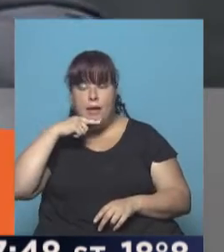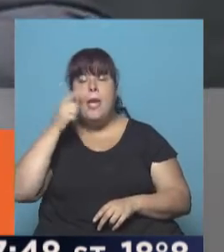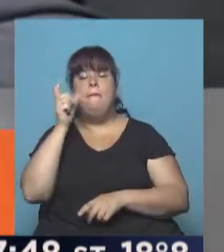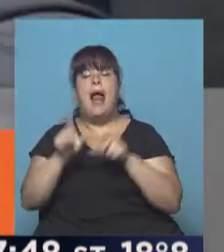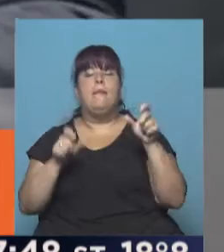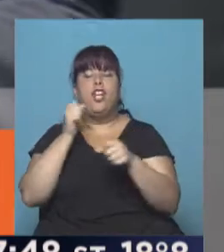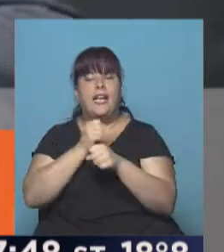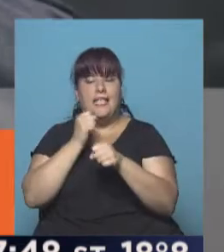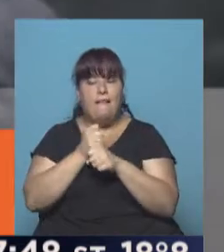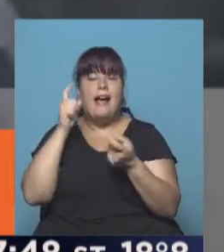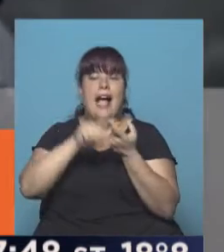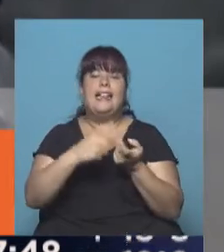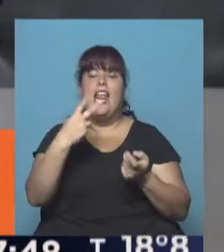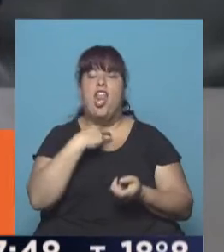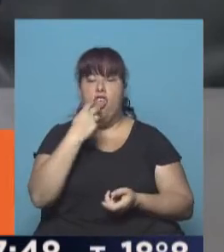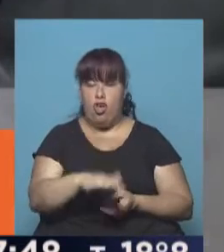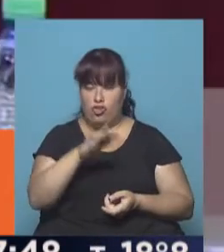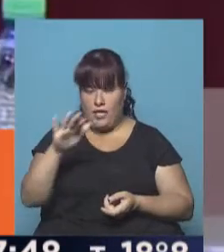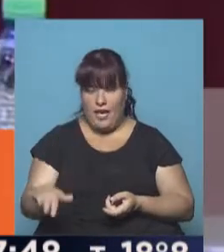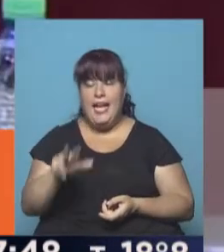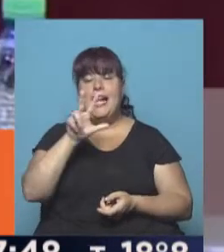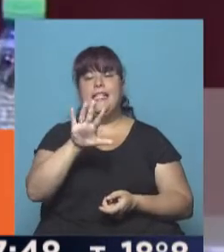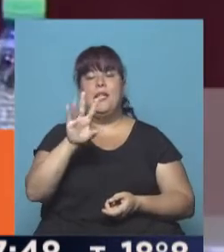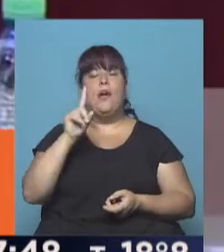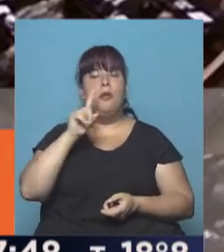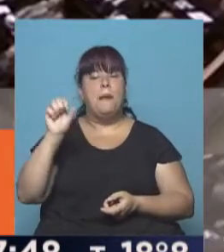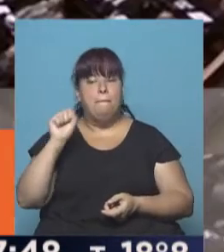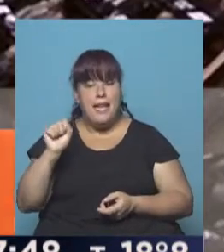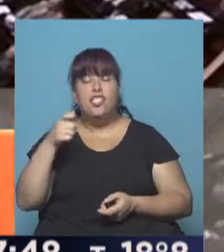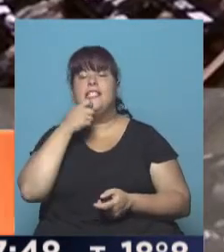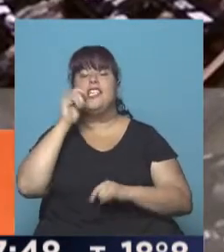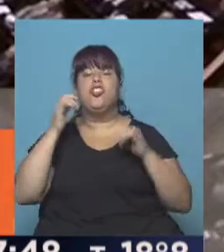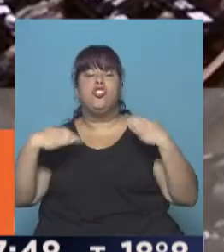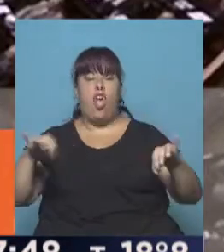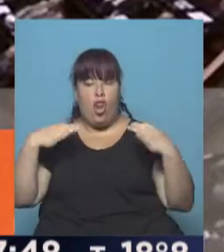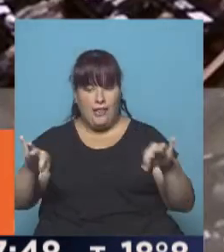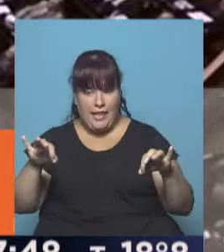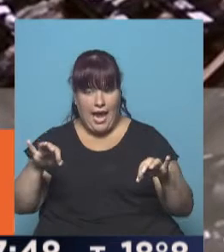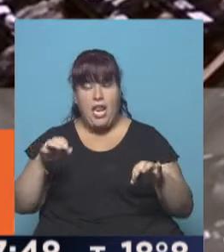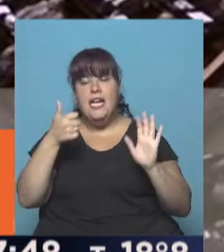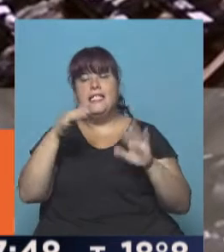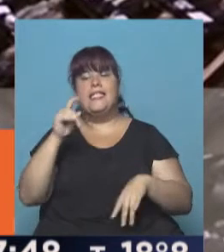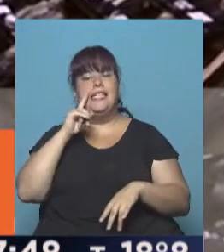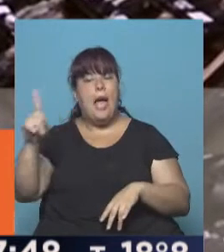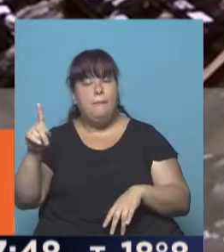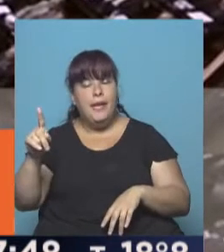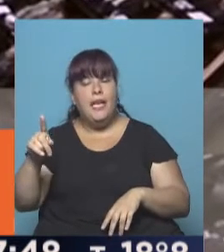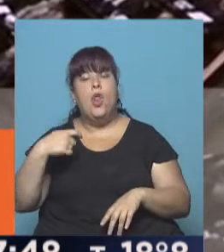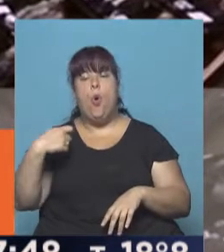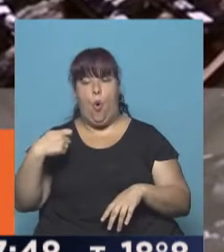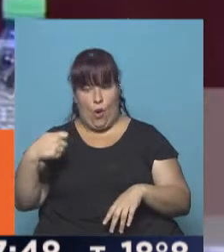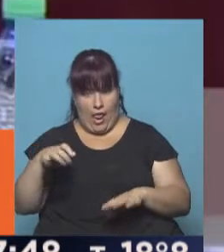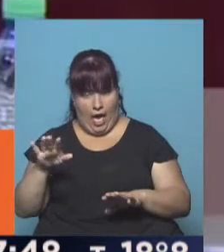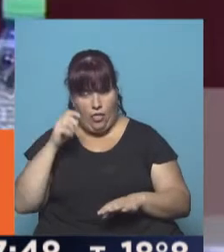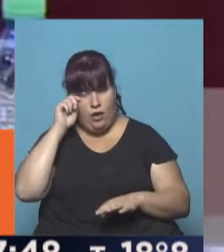los trabajadores casados con dos hijos y en 34.000 pesos en el caso de los solteros y de 60.000 para los